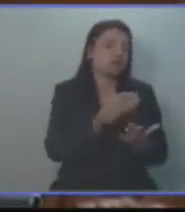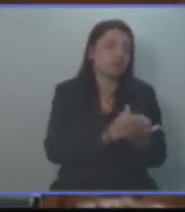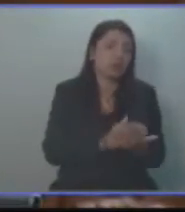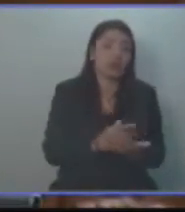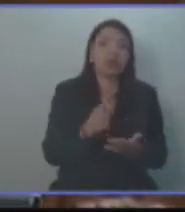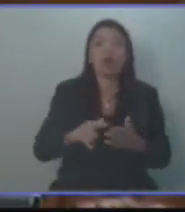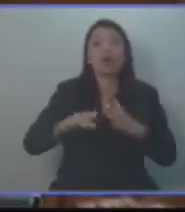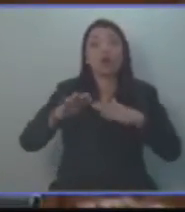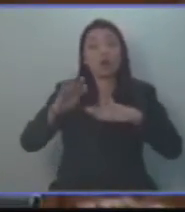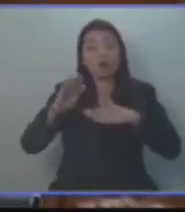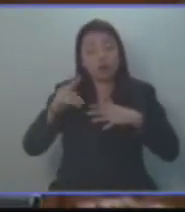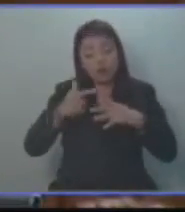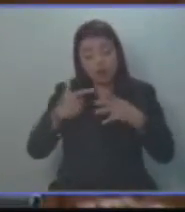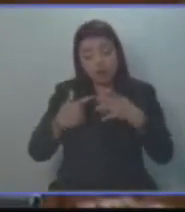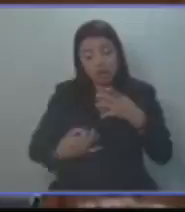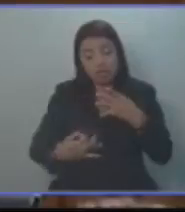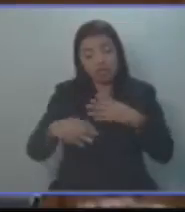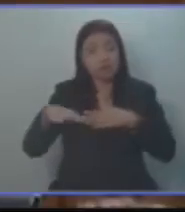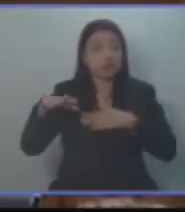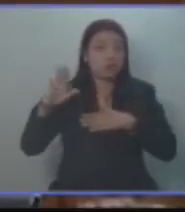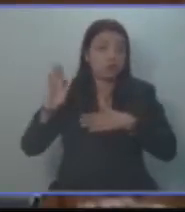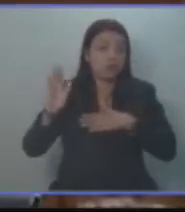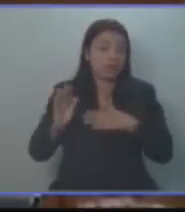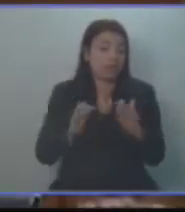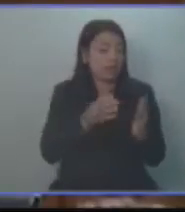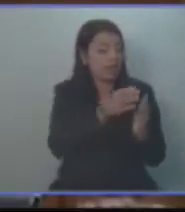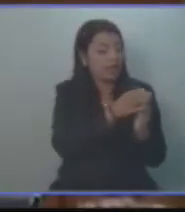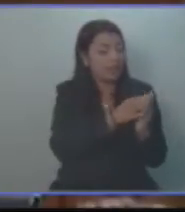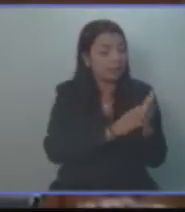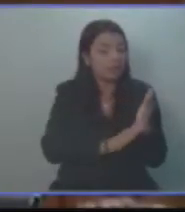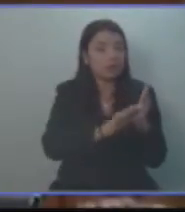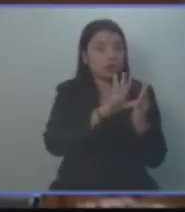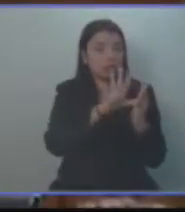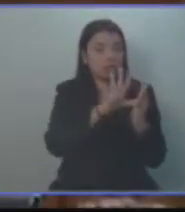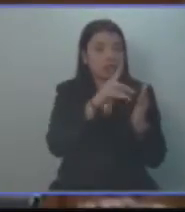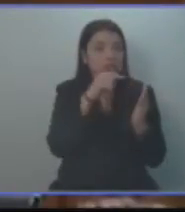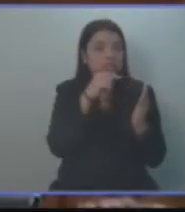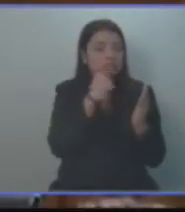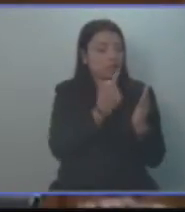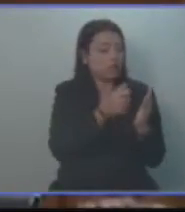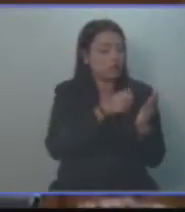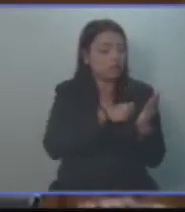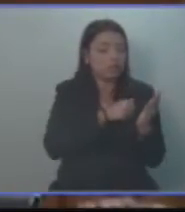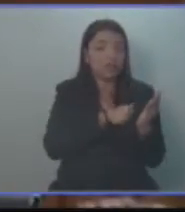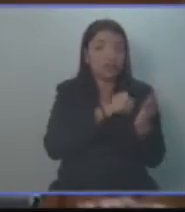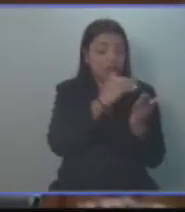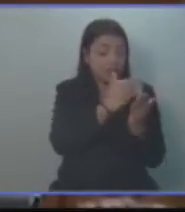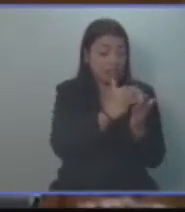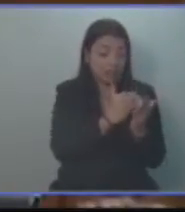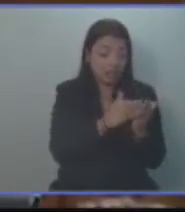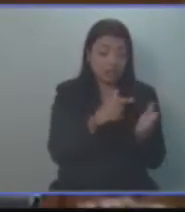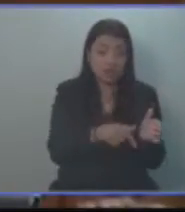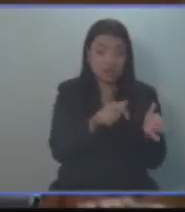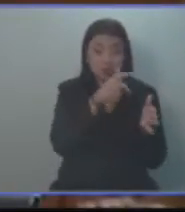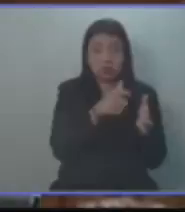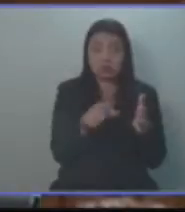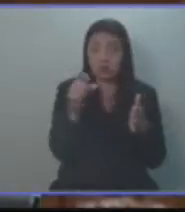con las leyes vigentes. Capítulo 5. Responsabilidades de las instituciones.